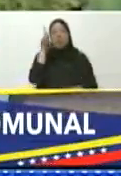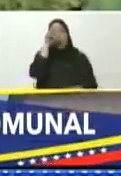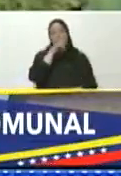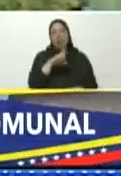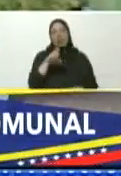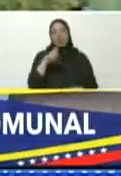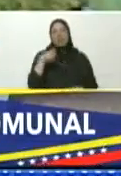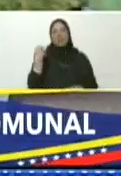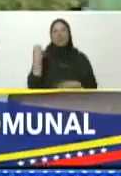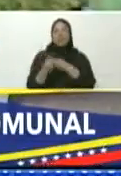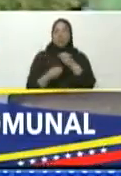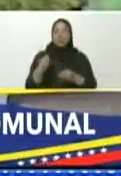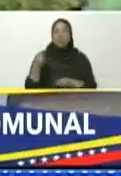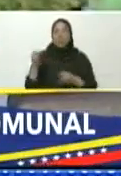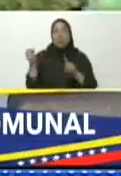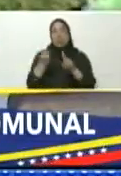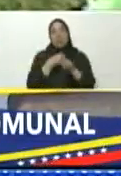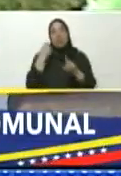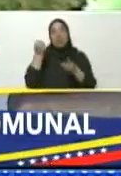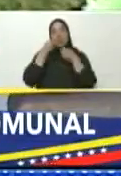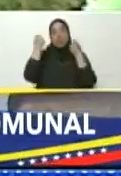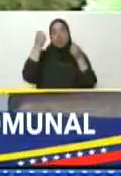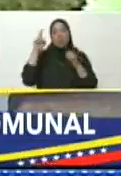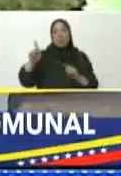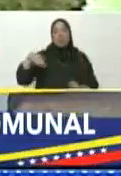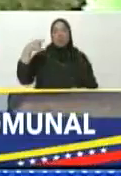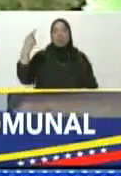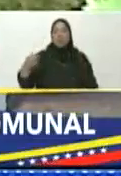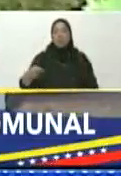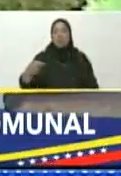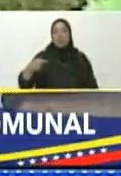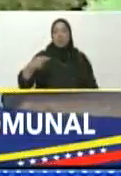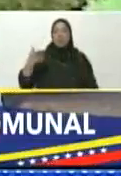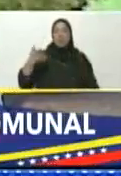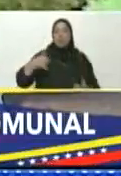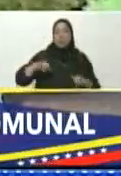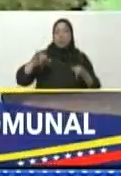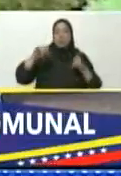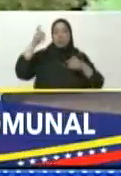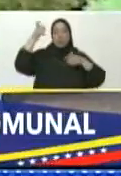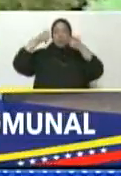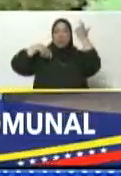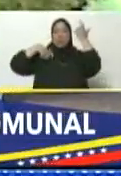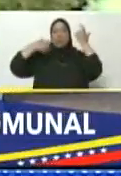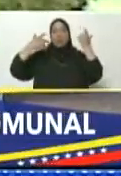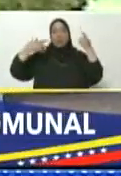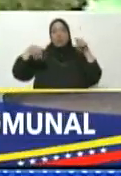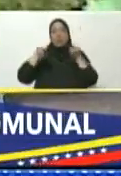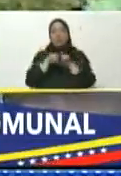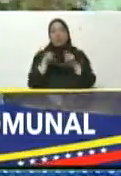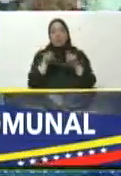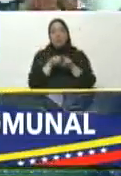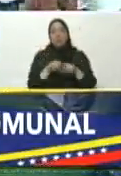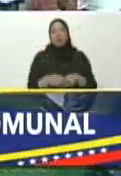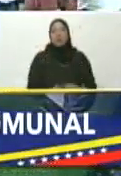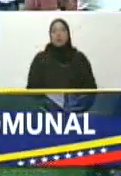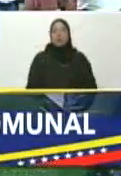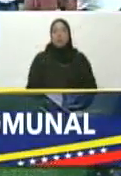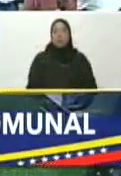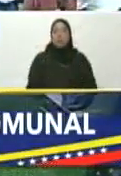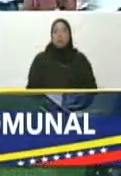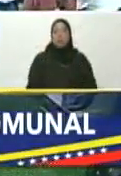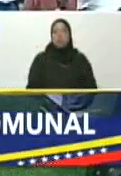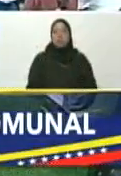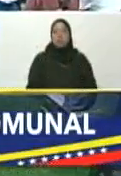años de resistencia y de lucha después de la partida de nuestro comandante Hugo Chávez. Ahí está, para muestra un